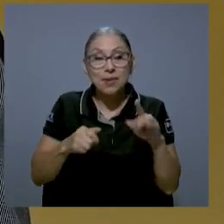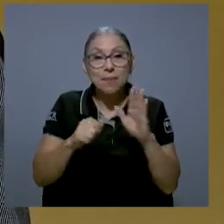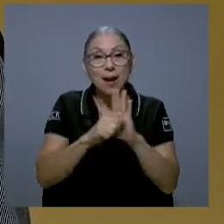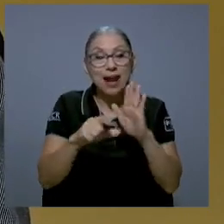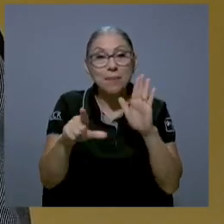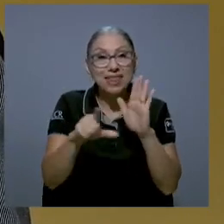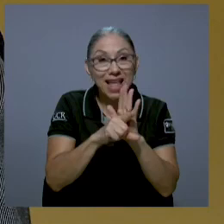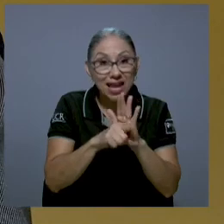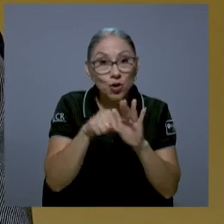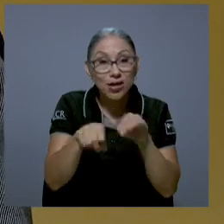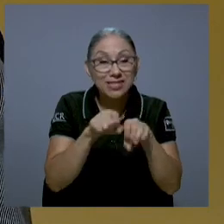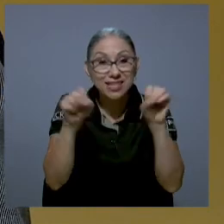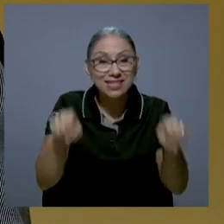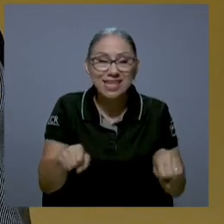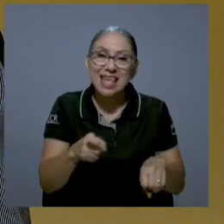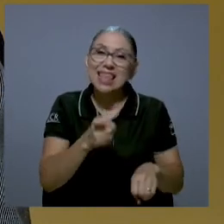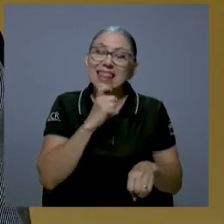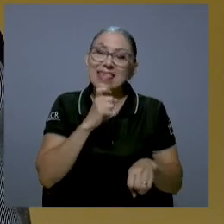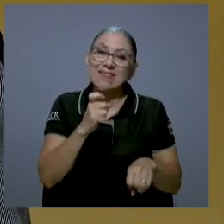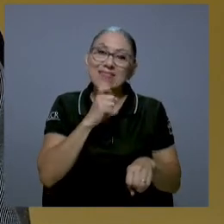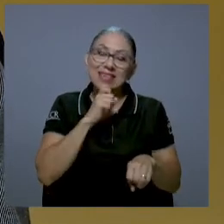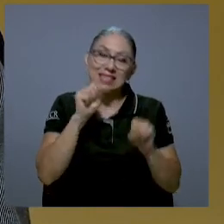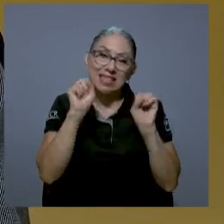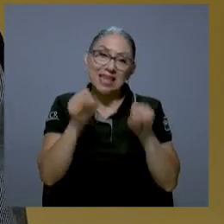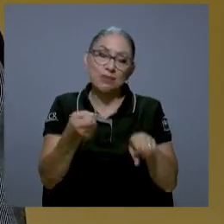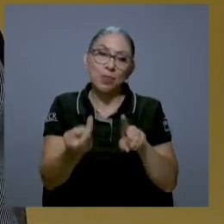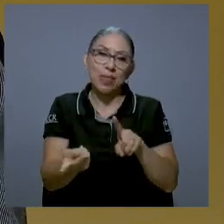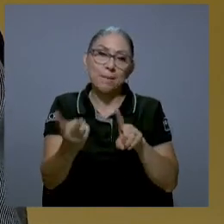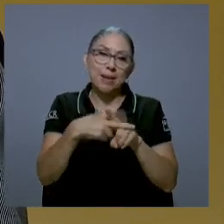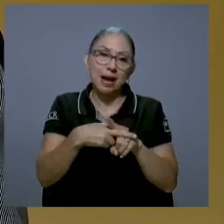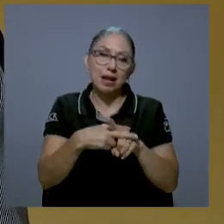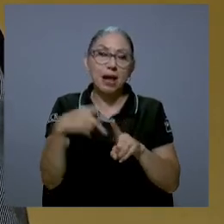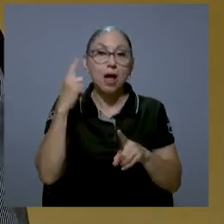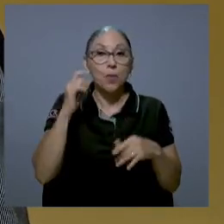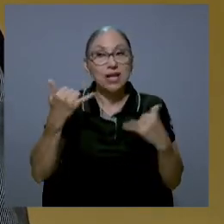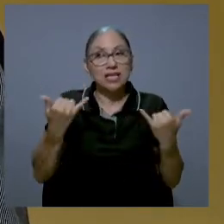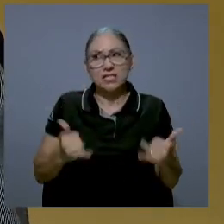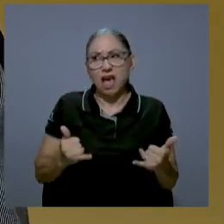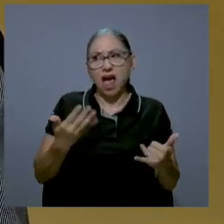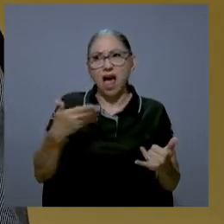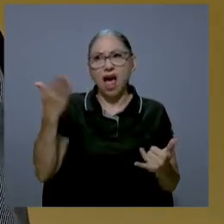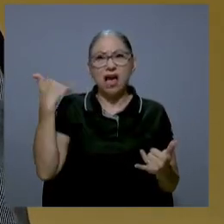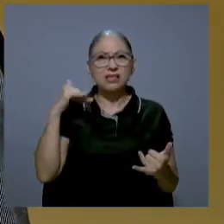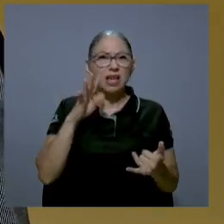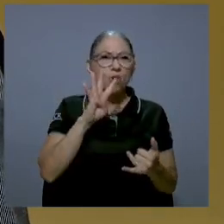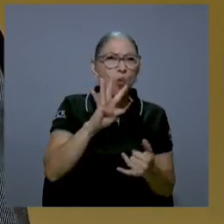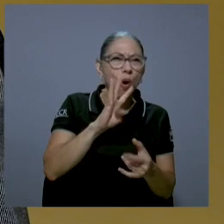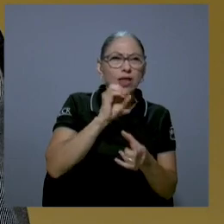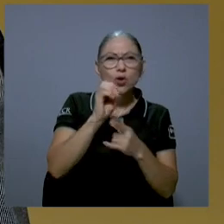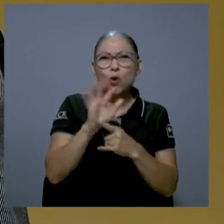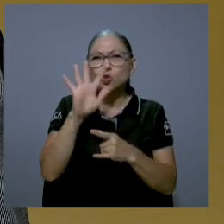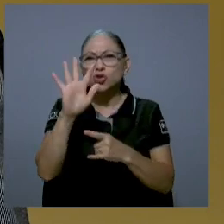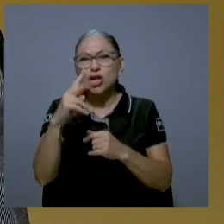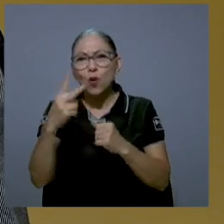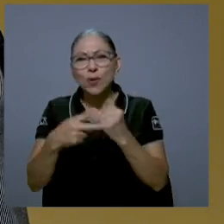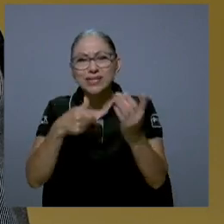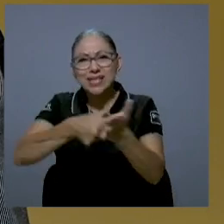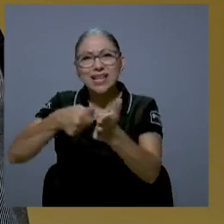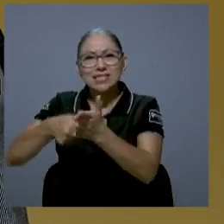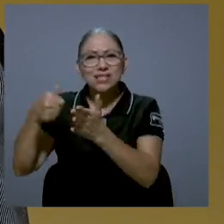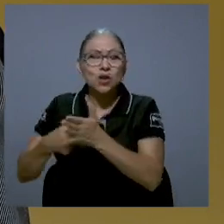es difícil de que pueda funcionar porque ya, por ejemplo, hace ya 4 o 5 elecciones caímos en el pluralismo